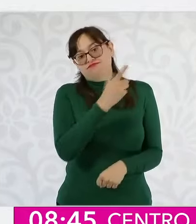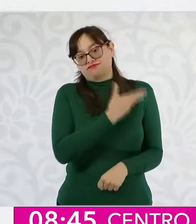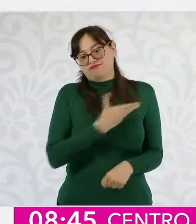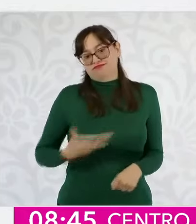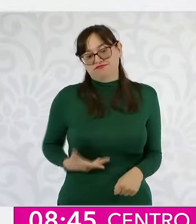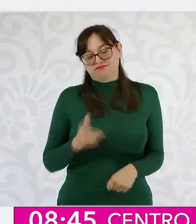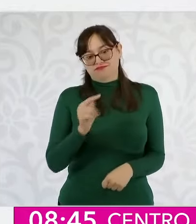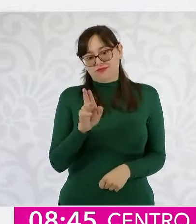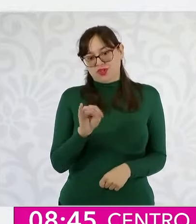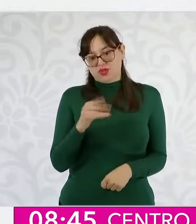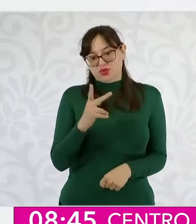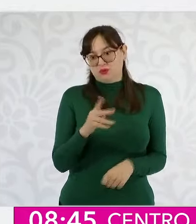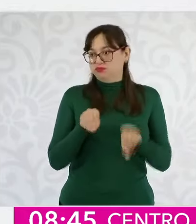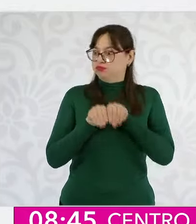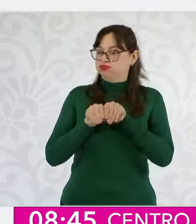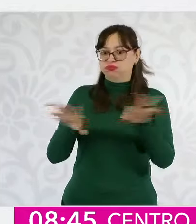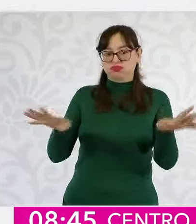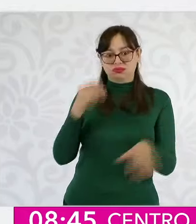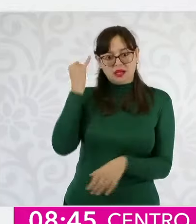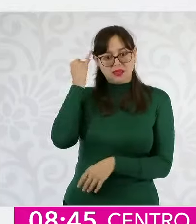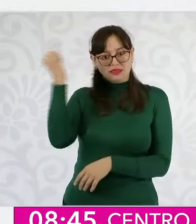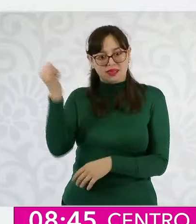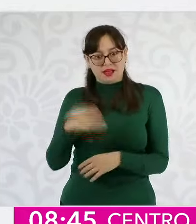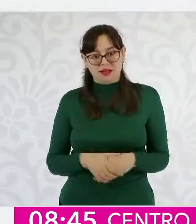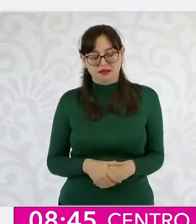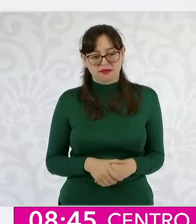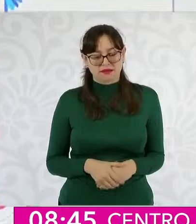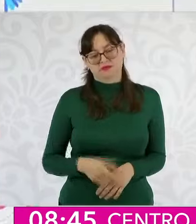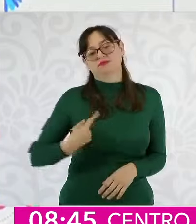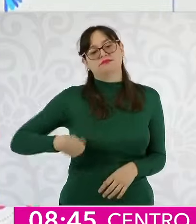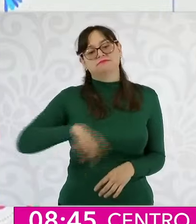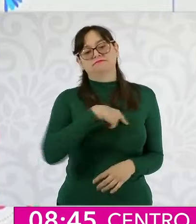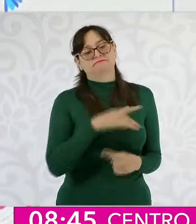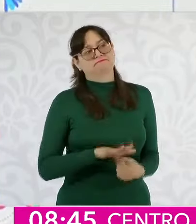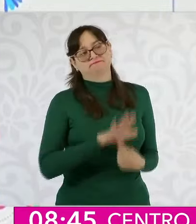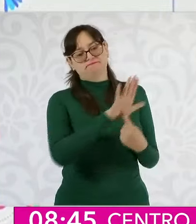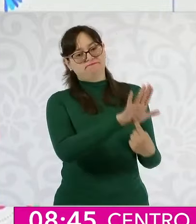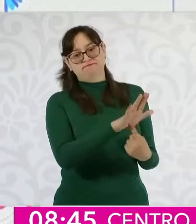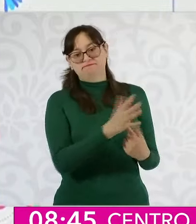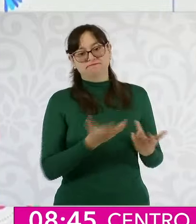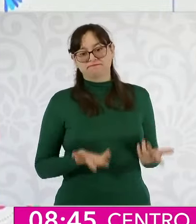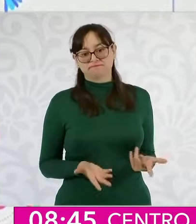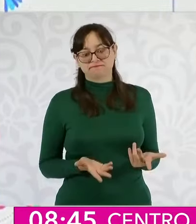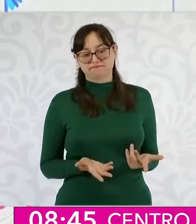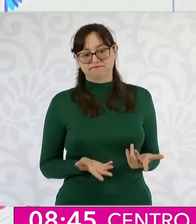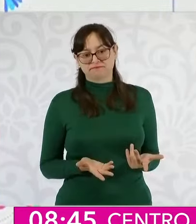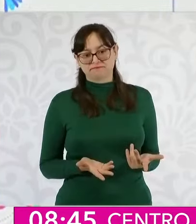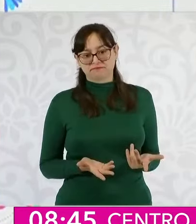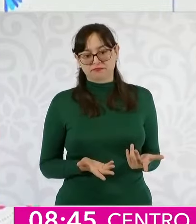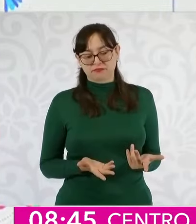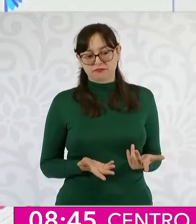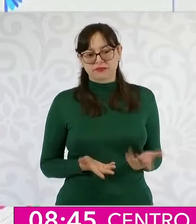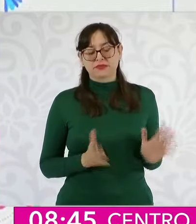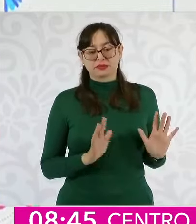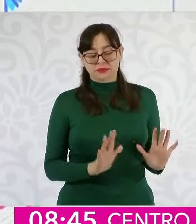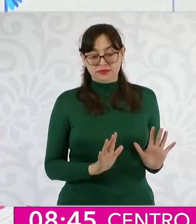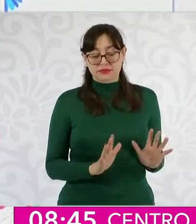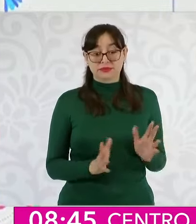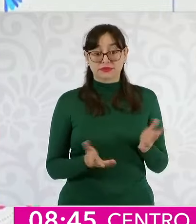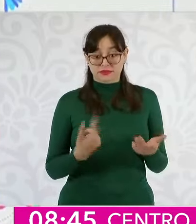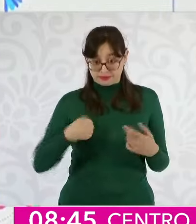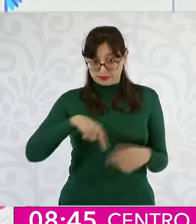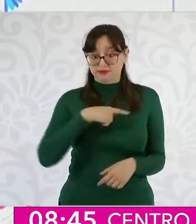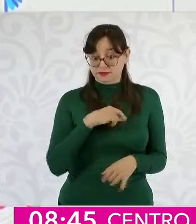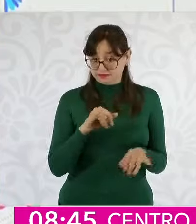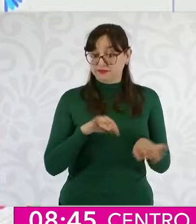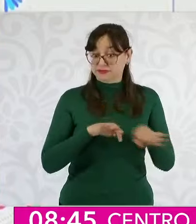publicación que hizo. Entonces, lo que le planteamos es justamente, no solamente estamos trabajando en migración,